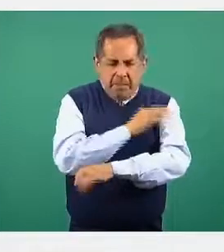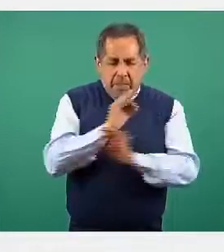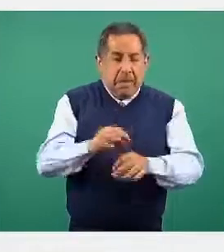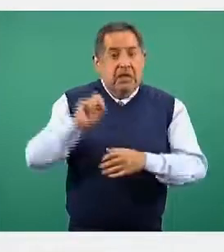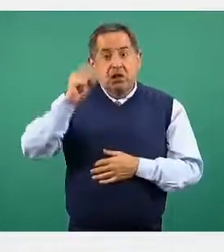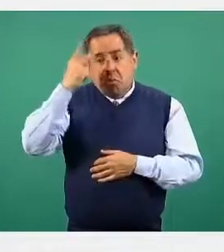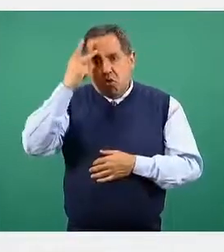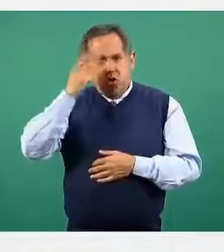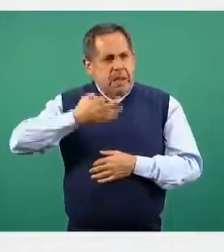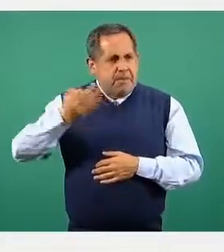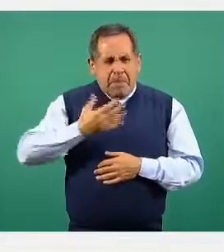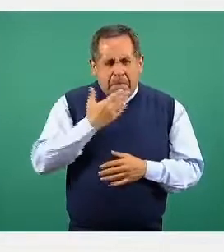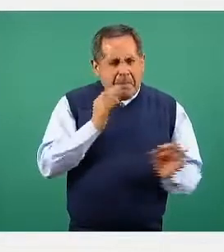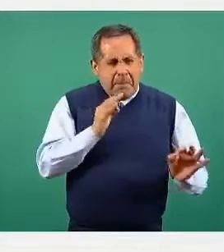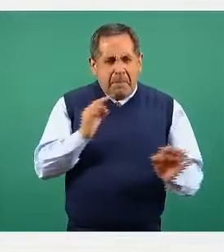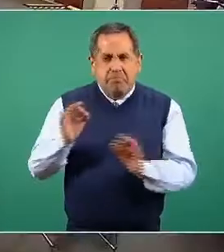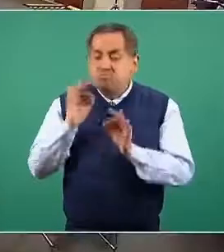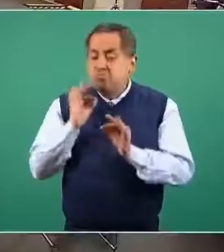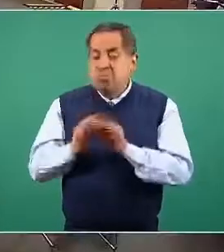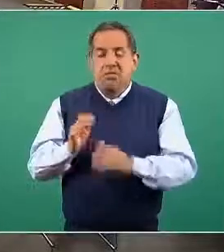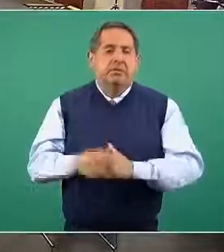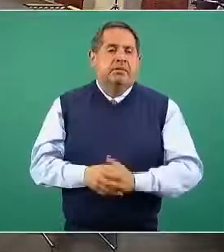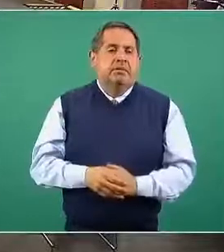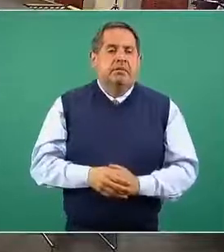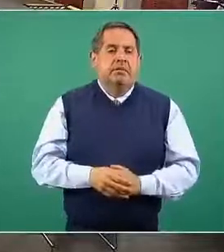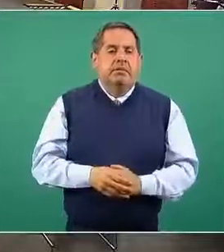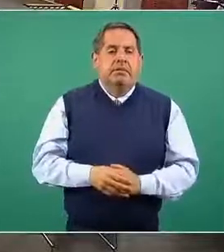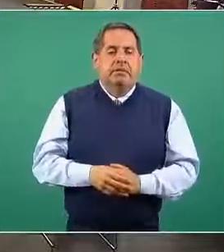Potosí. La siguiente.